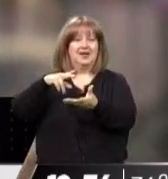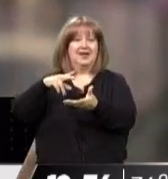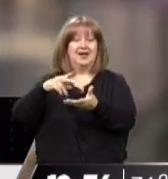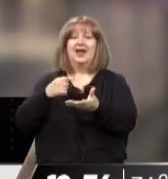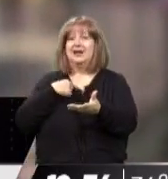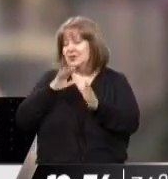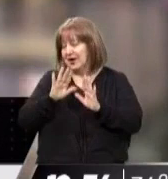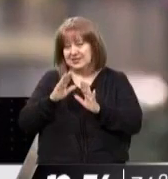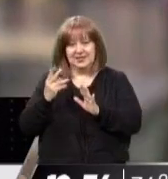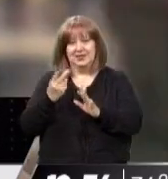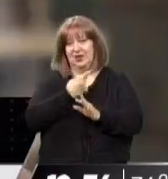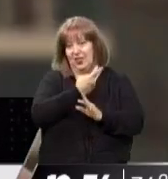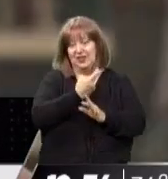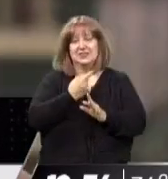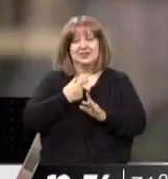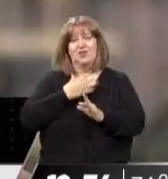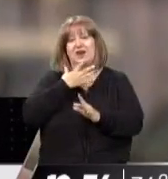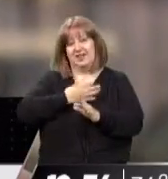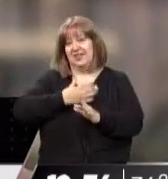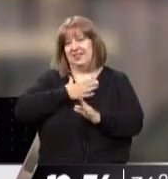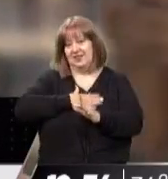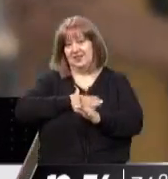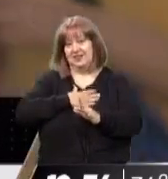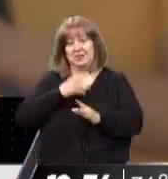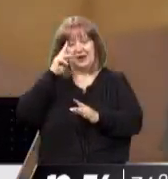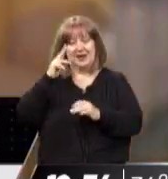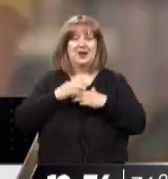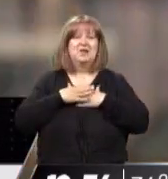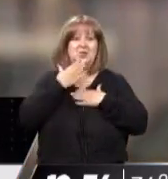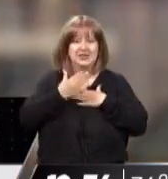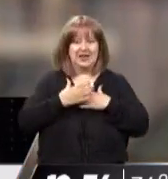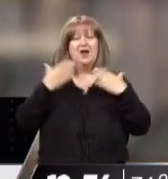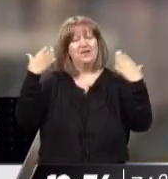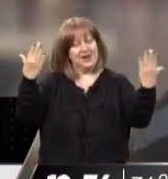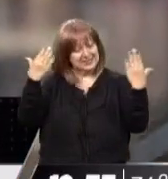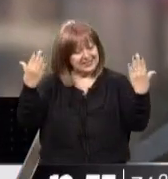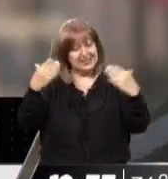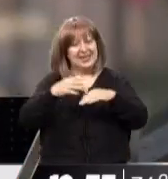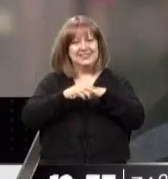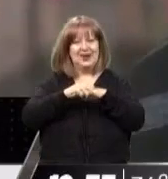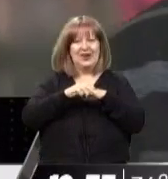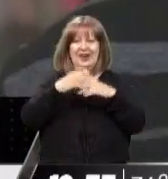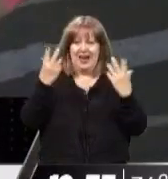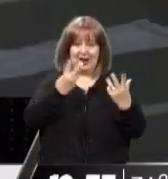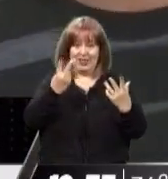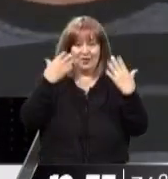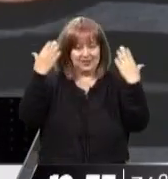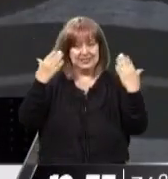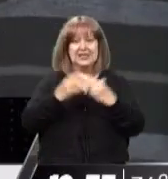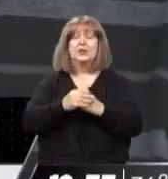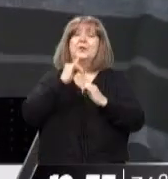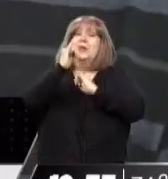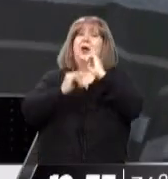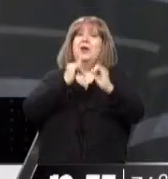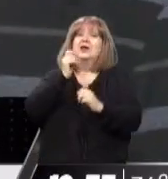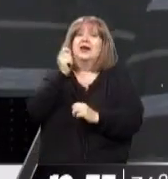nos dedicamos, la verdad que es una alegría muy grande. Un honor, seguramente. Muchas gracias. Felicitaciones de nuevo, muchas gracias, chicos. Bueno, queríamos